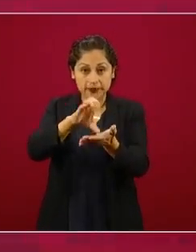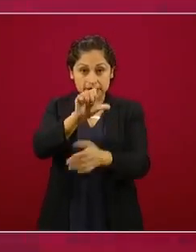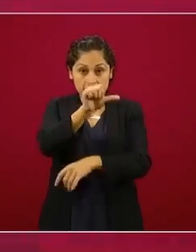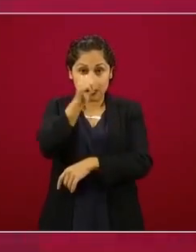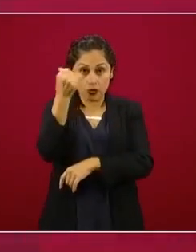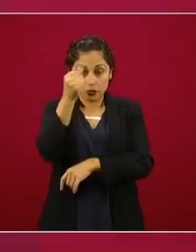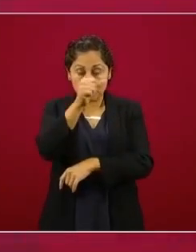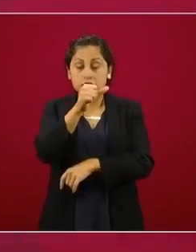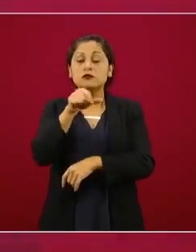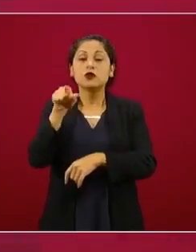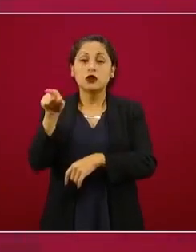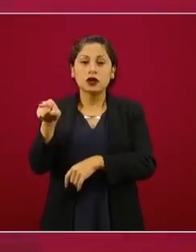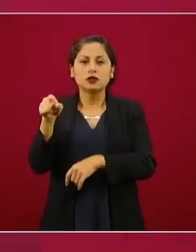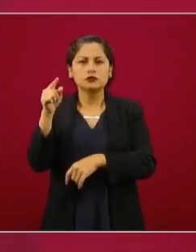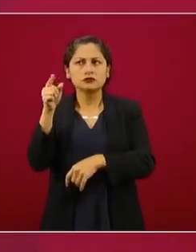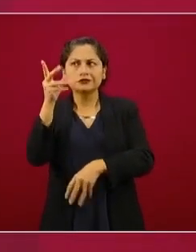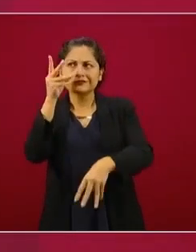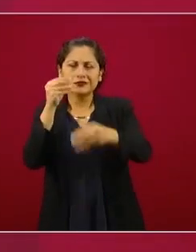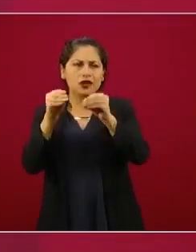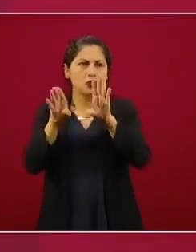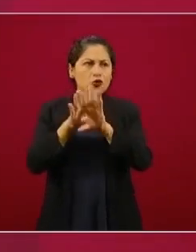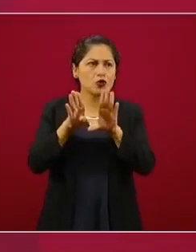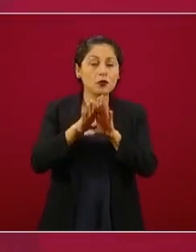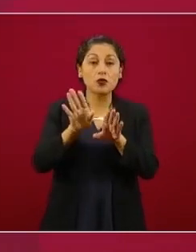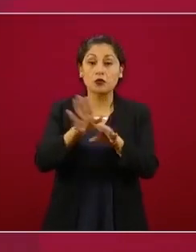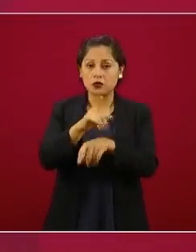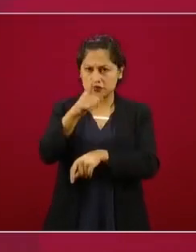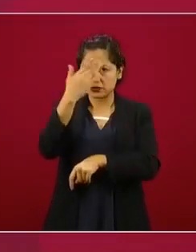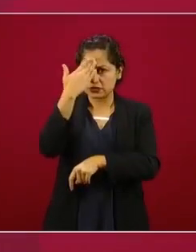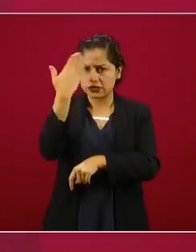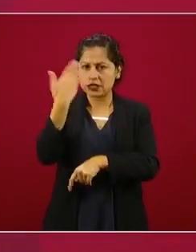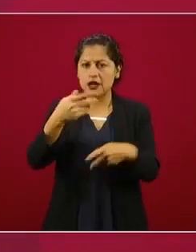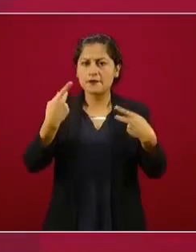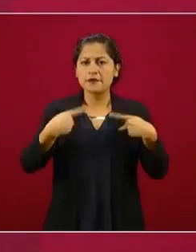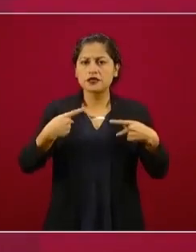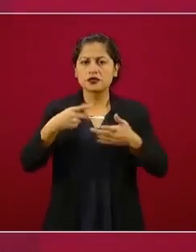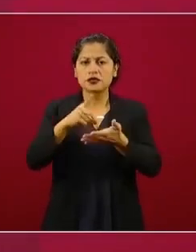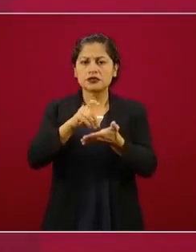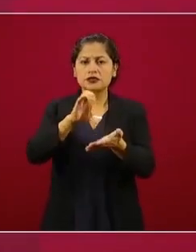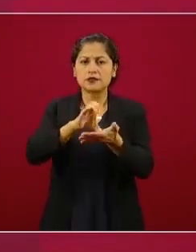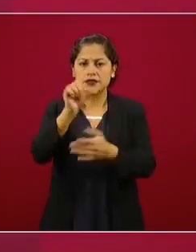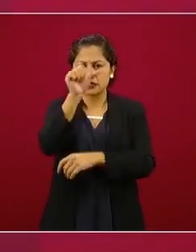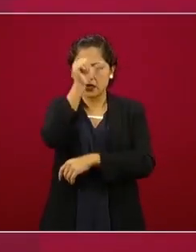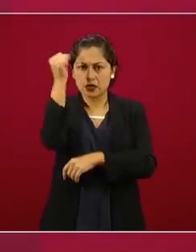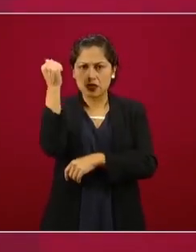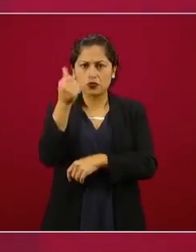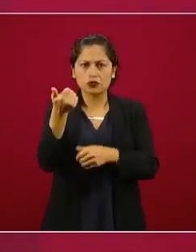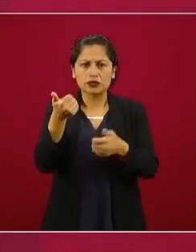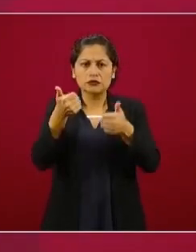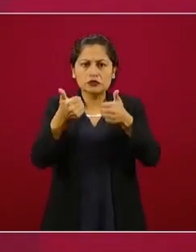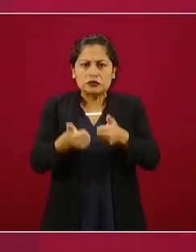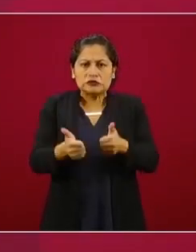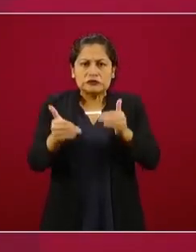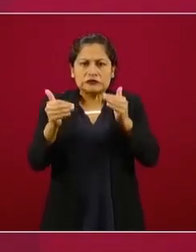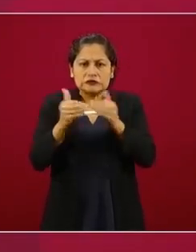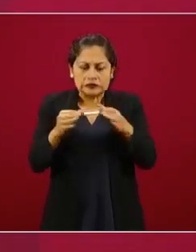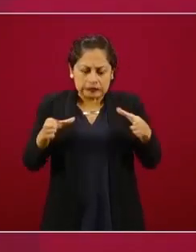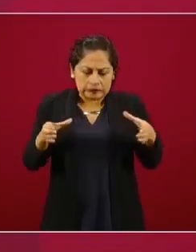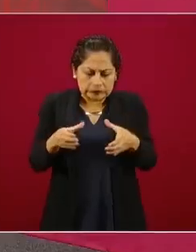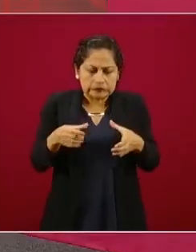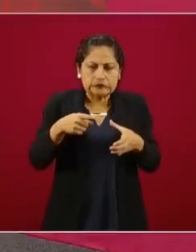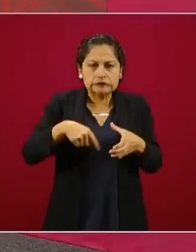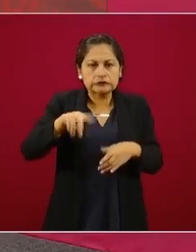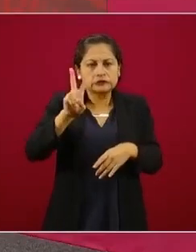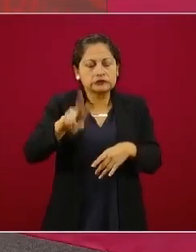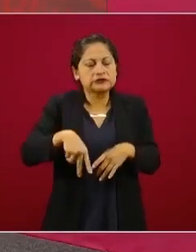autismo. Las personas con autismo en un encierro representan muchos retos. Las personas con autismo requieren de